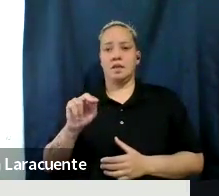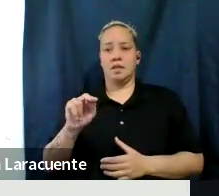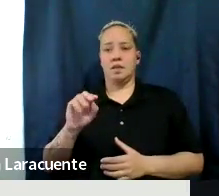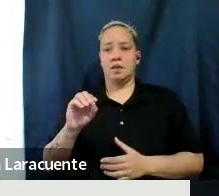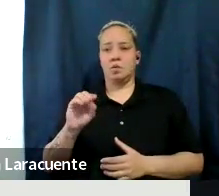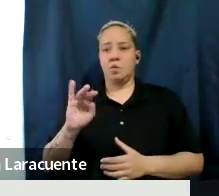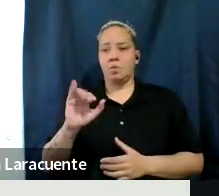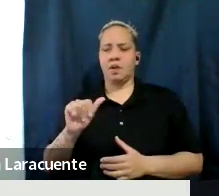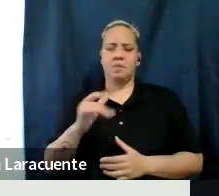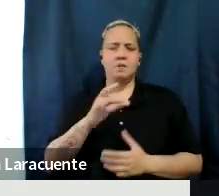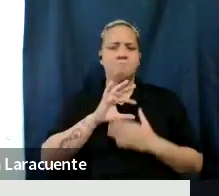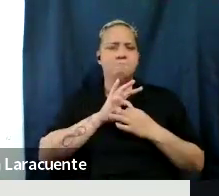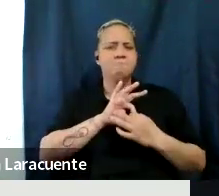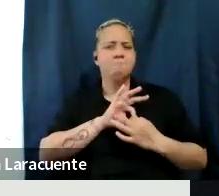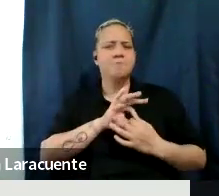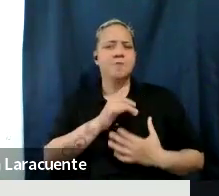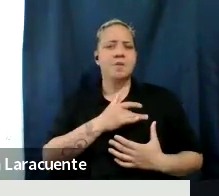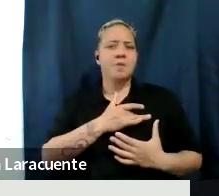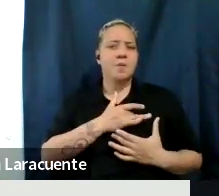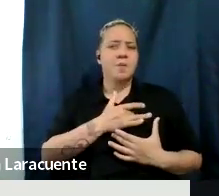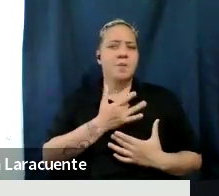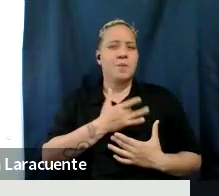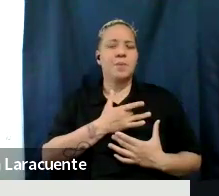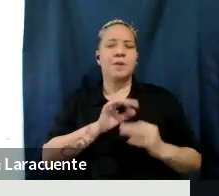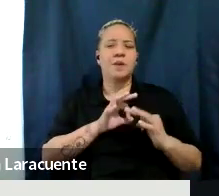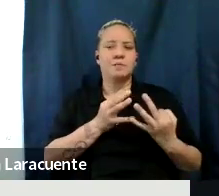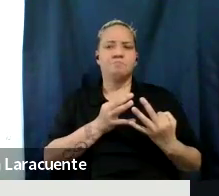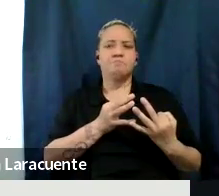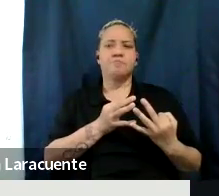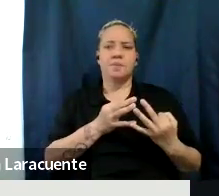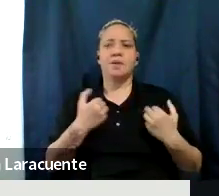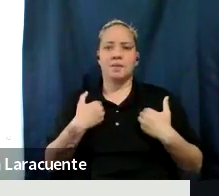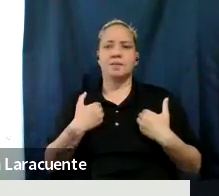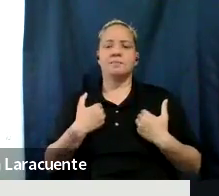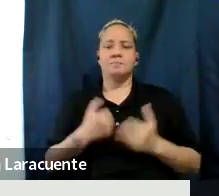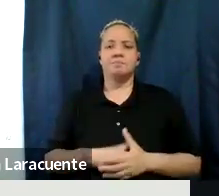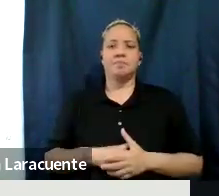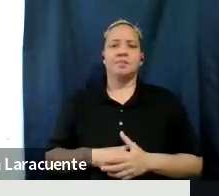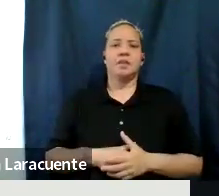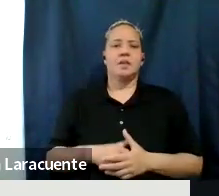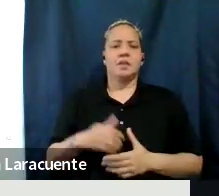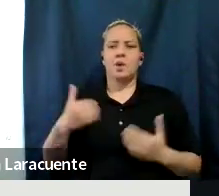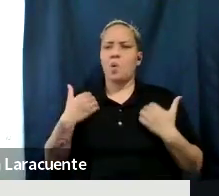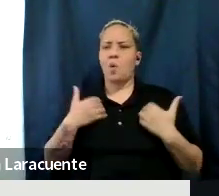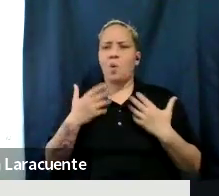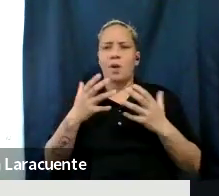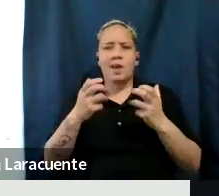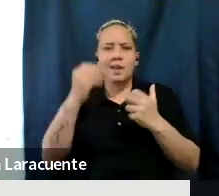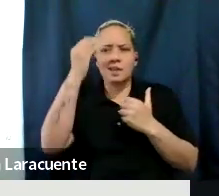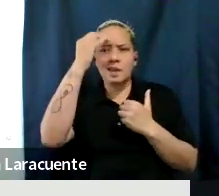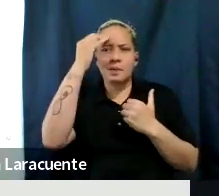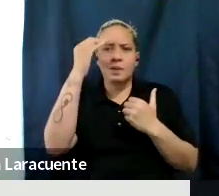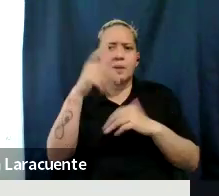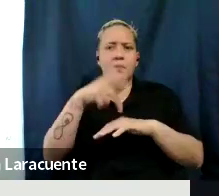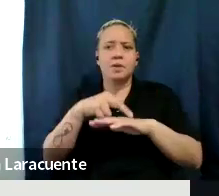isla, incluso tenía parientes, y por tanto desde muy joven ansiaba conocer Puerto Rico. Su padre era